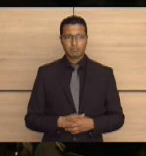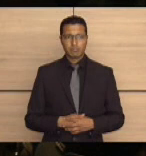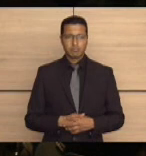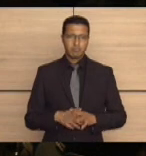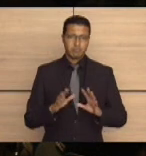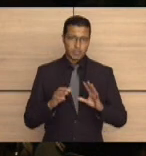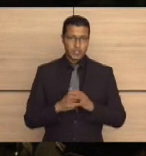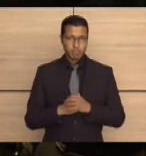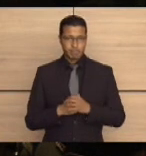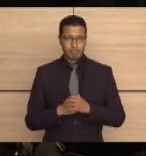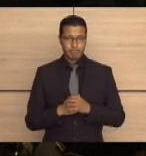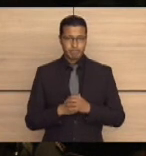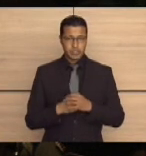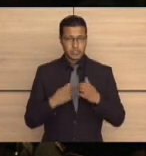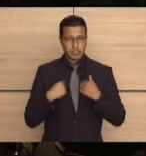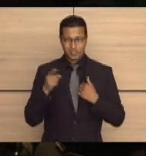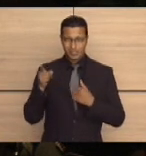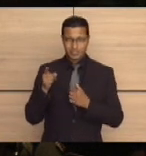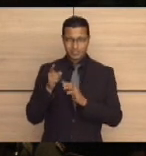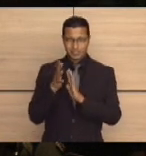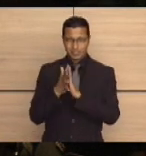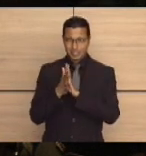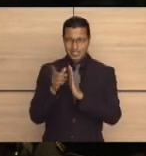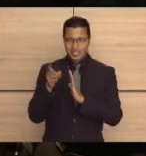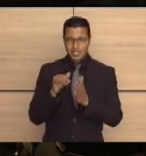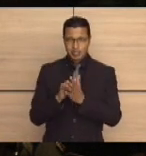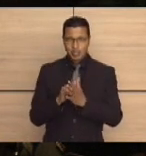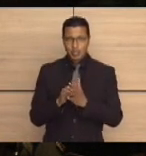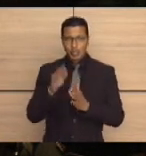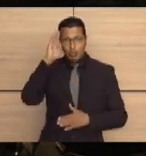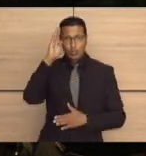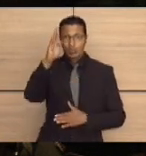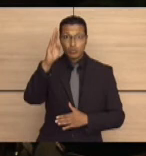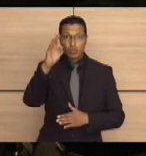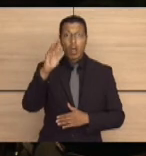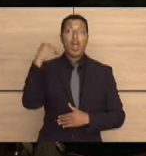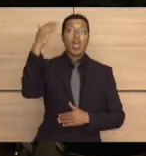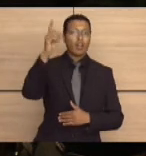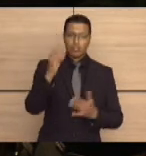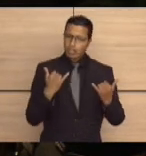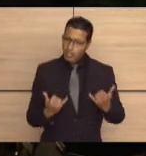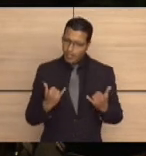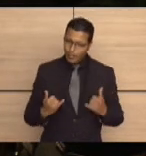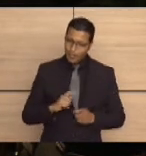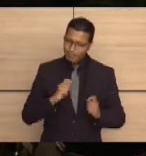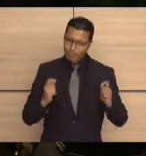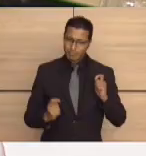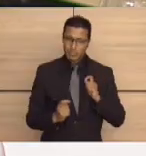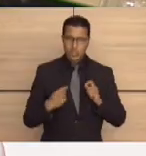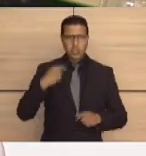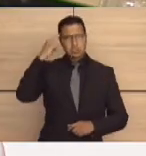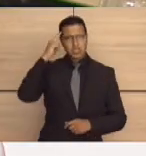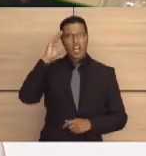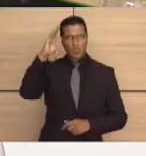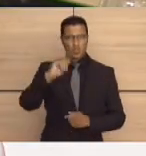Bueno, yo creía que, como tú mencionas ahora, el futuro inicia ahora y el cambio también inicia ahora. Debemos creer en el cambio, pero también